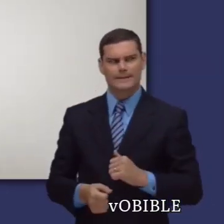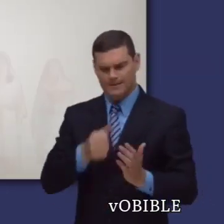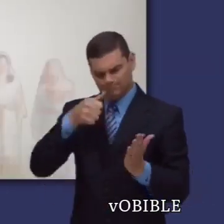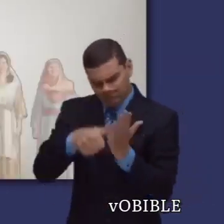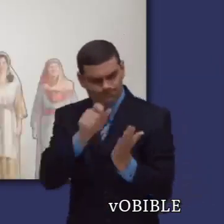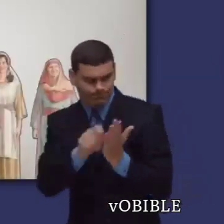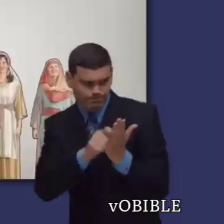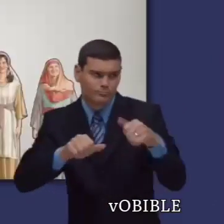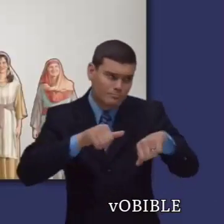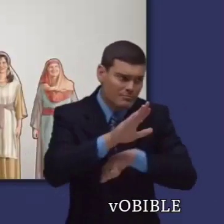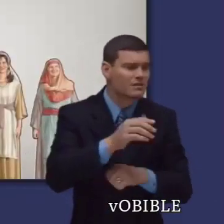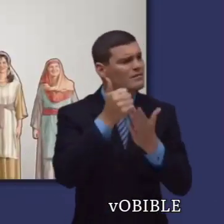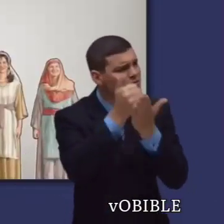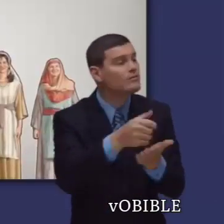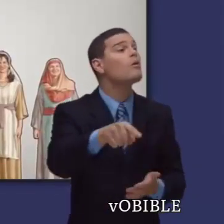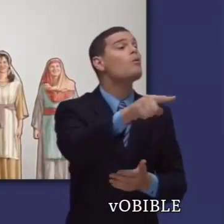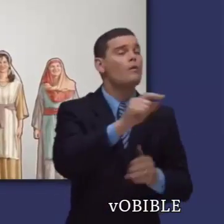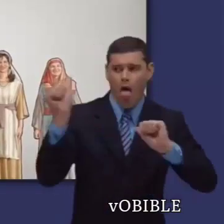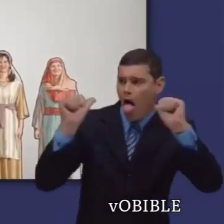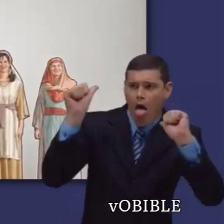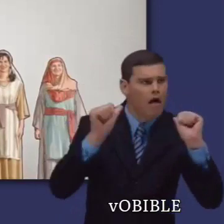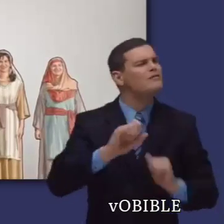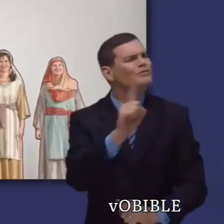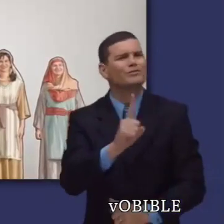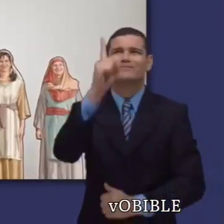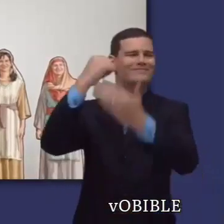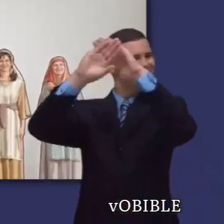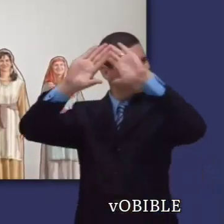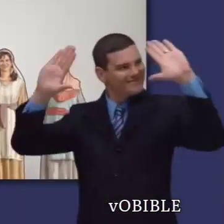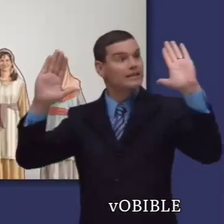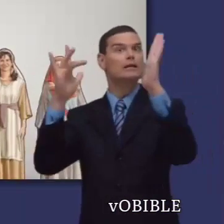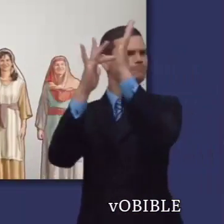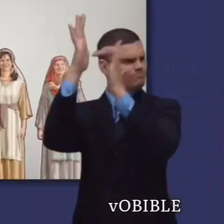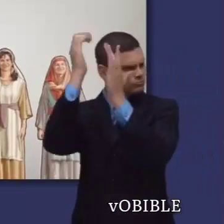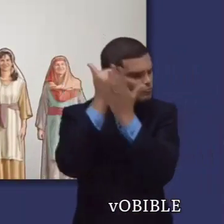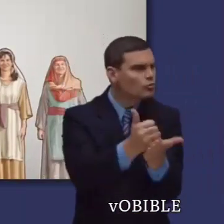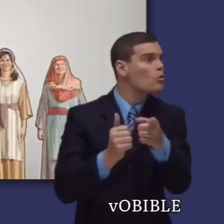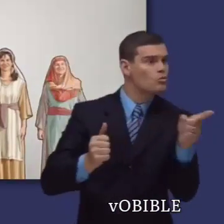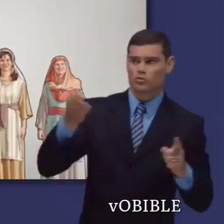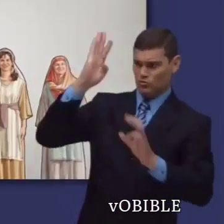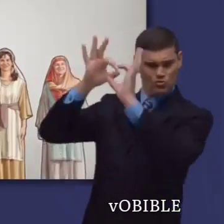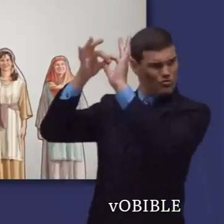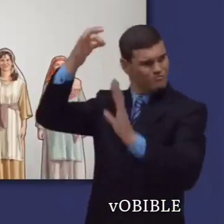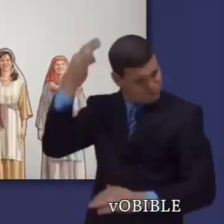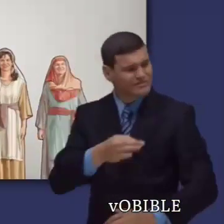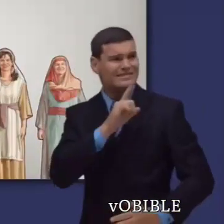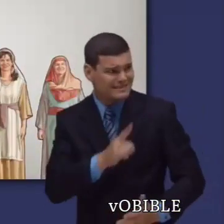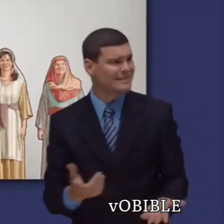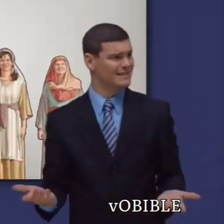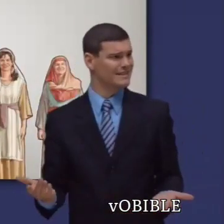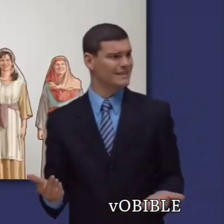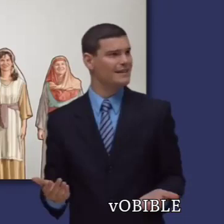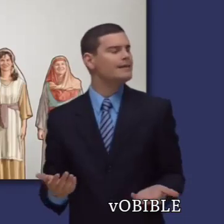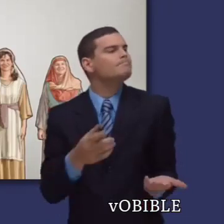Pablo escribió a los cristianos hebreos para fortalecer su fe en las incomparables realidades celestiales centradas en Cristo.